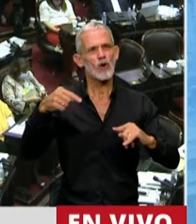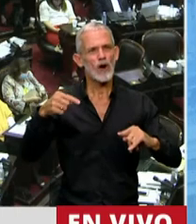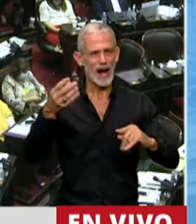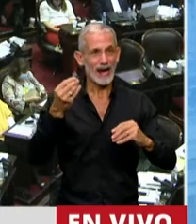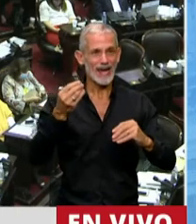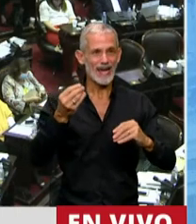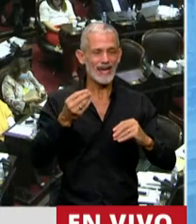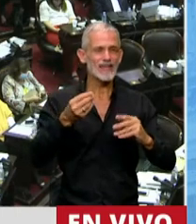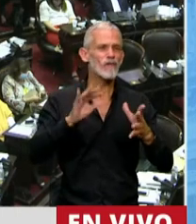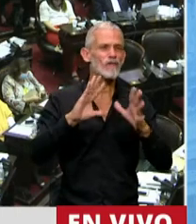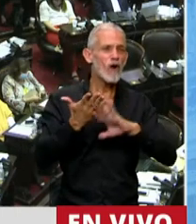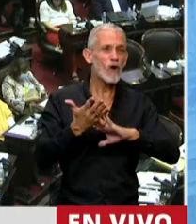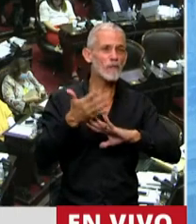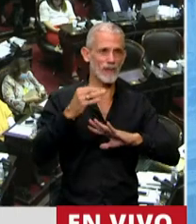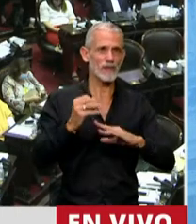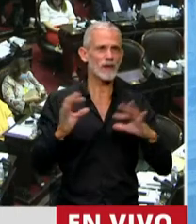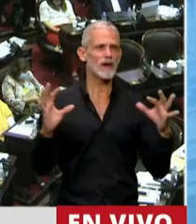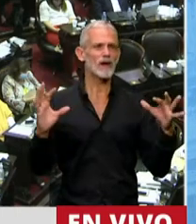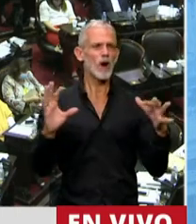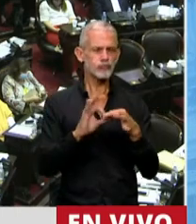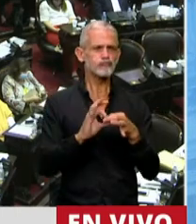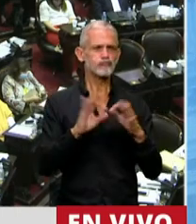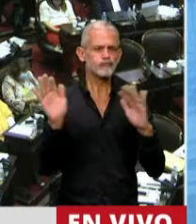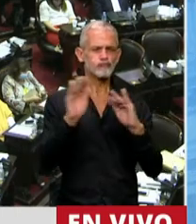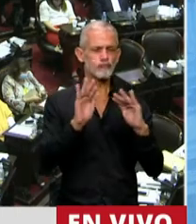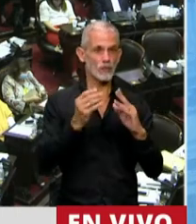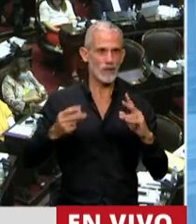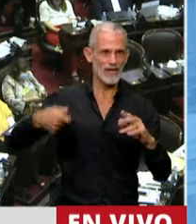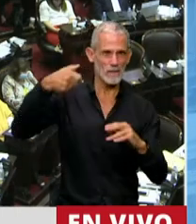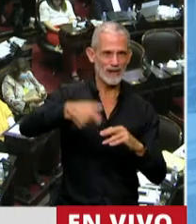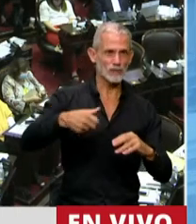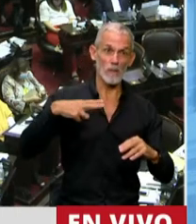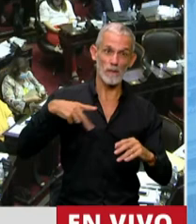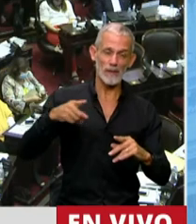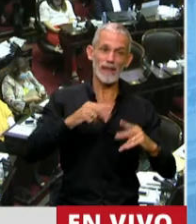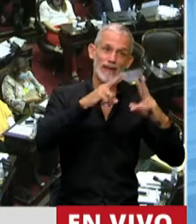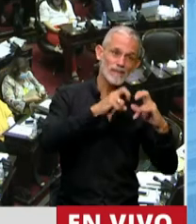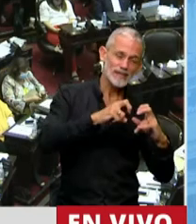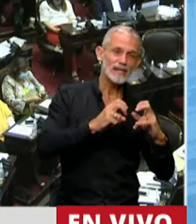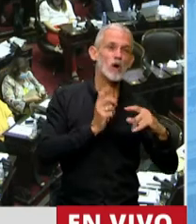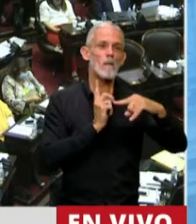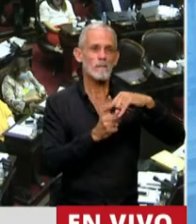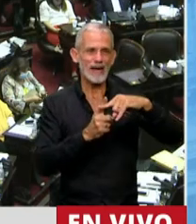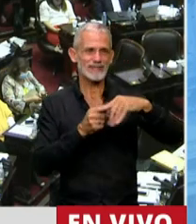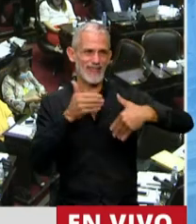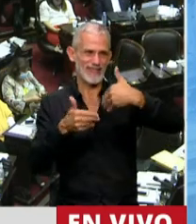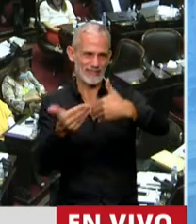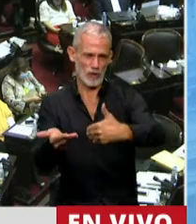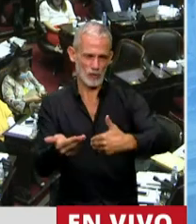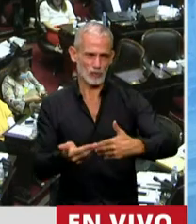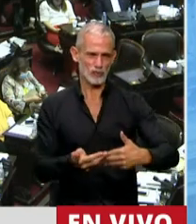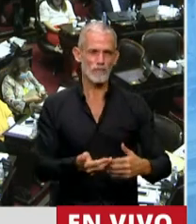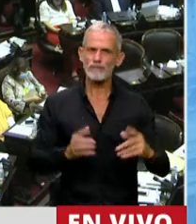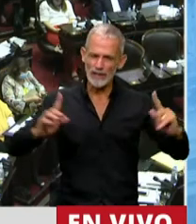los regímenes sean congruentes, principalmente en inversión en investigación más desarrollo.